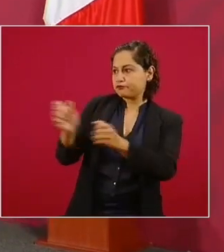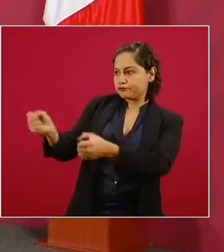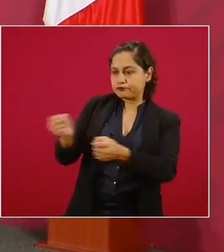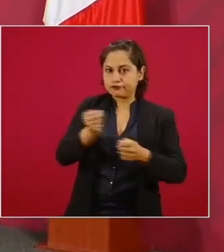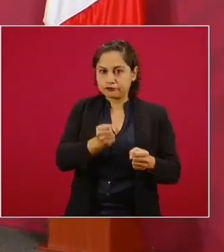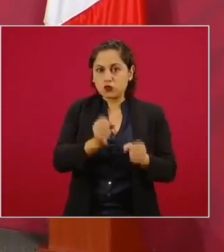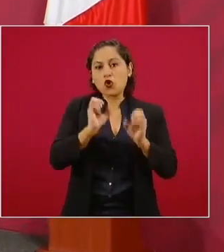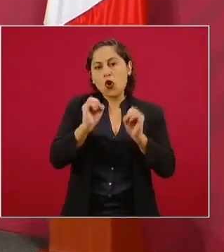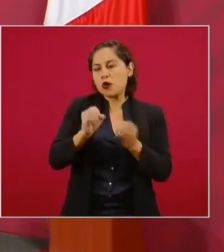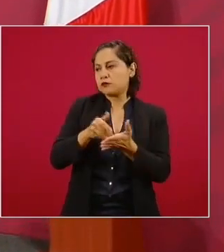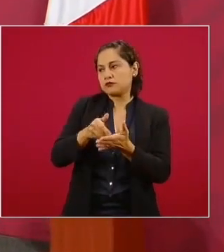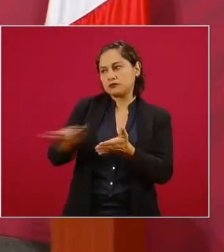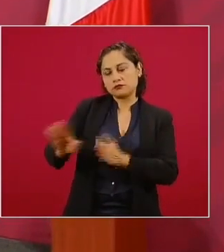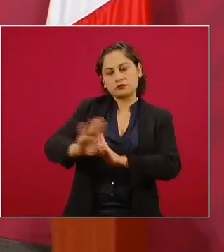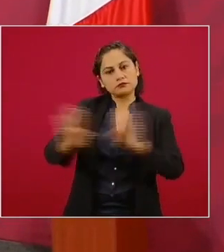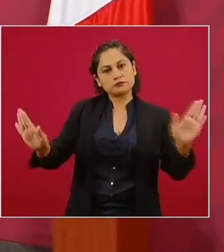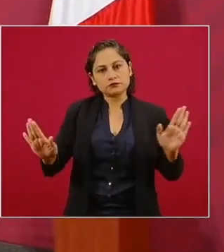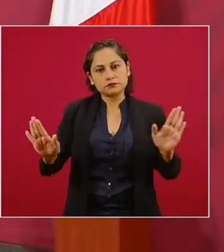Esa es la democracia.